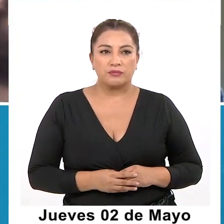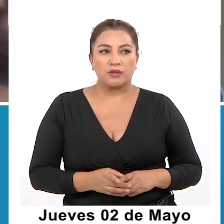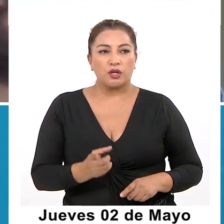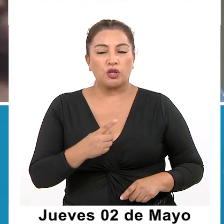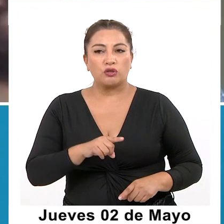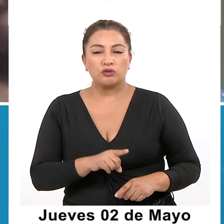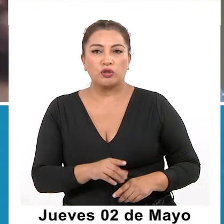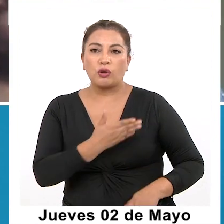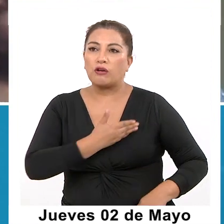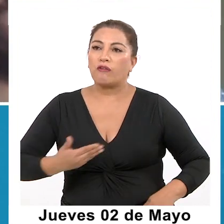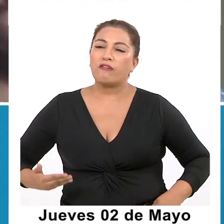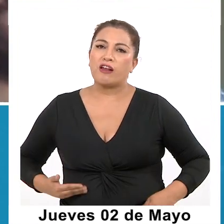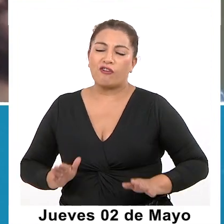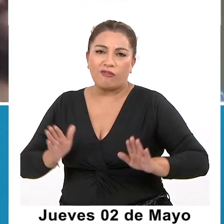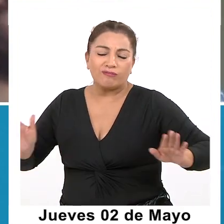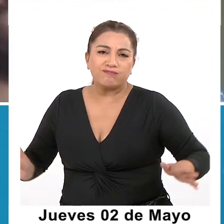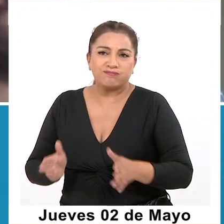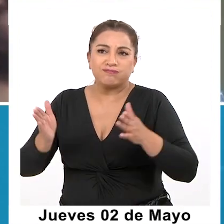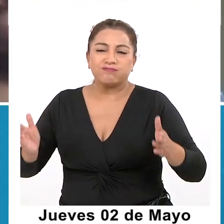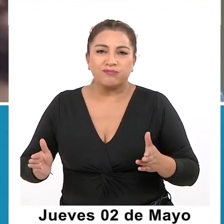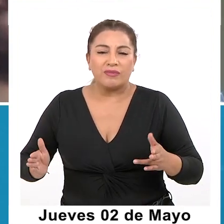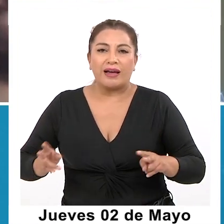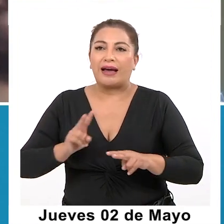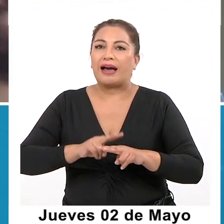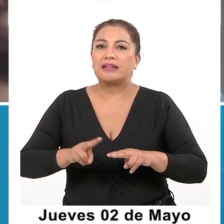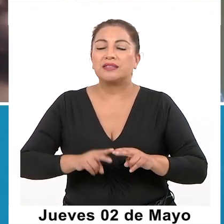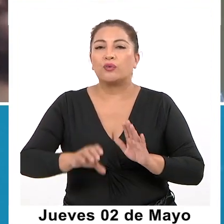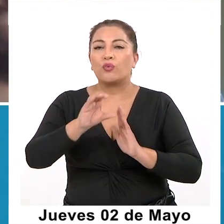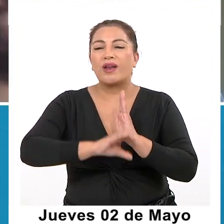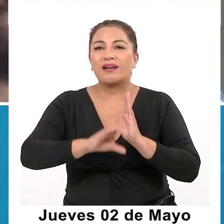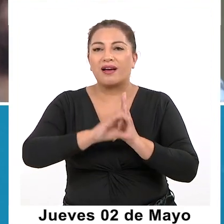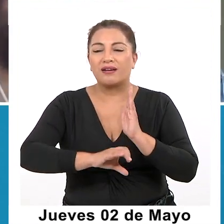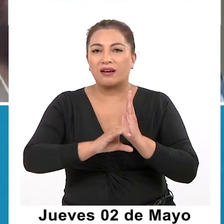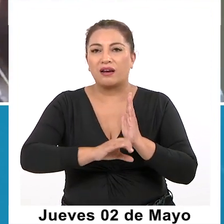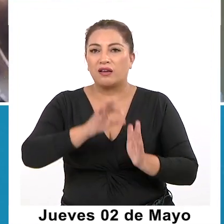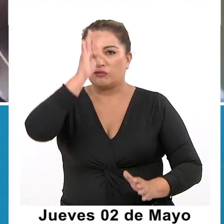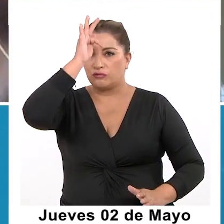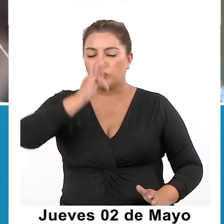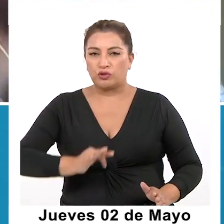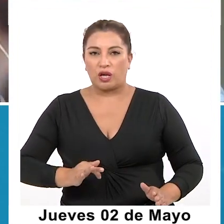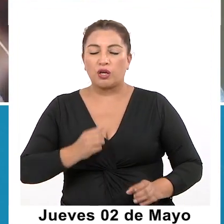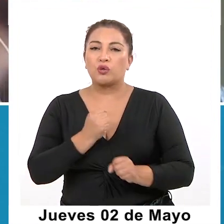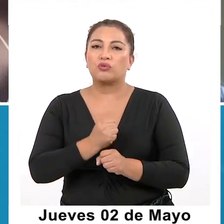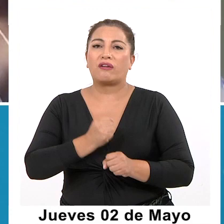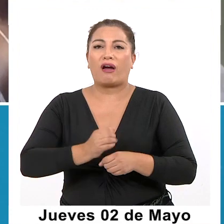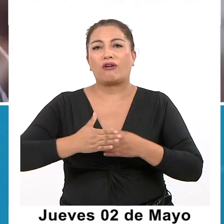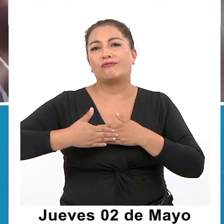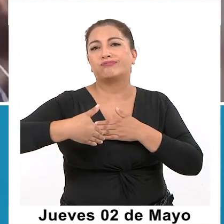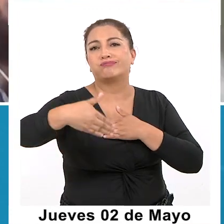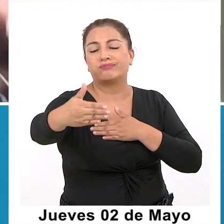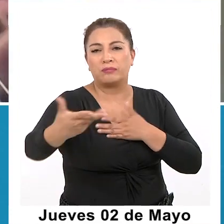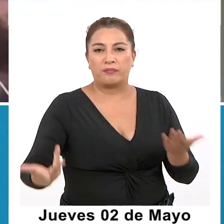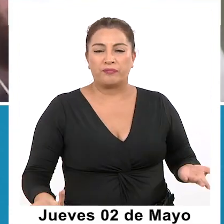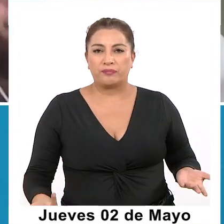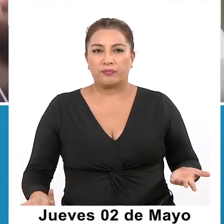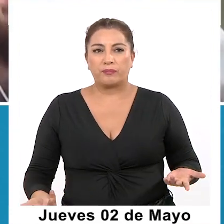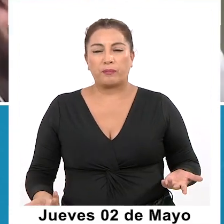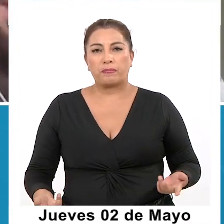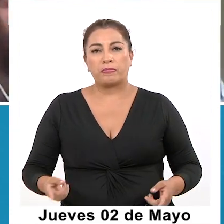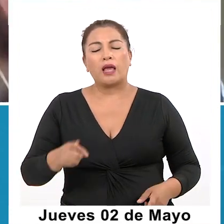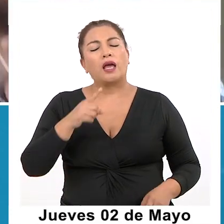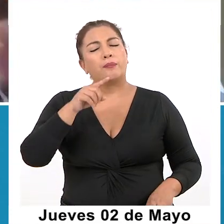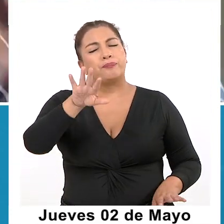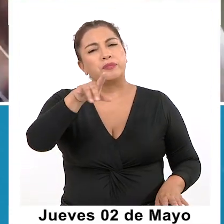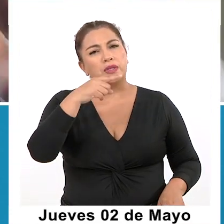incentivado al gobierno a poder dar una carrera funcionaria y estabilidad laboral en ello estamos logrando cuando me